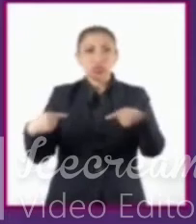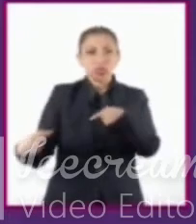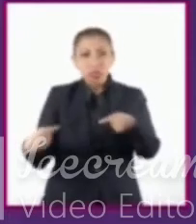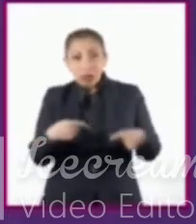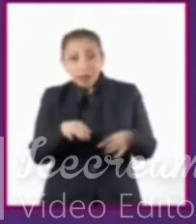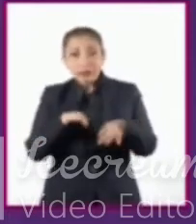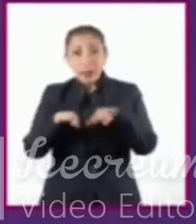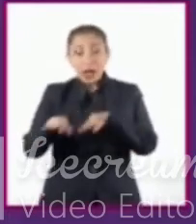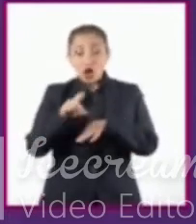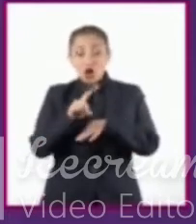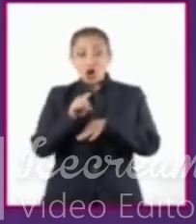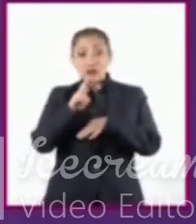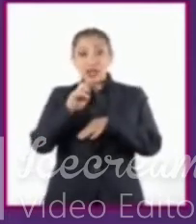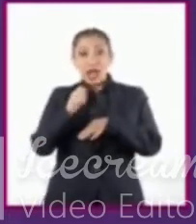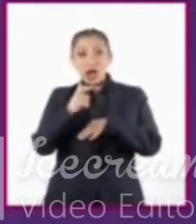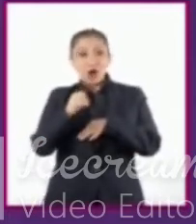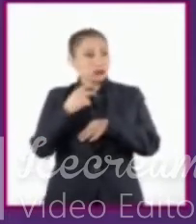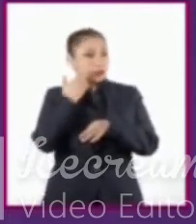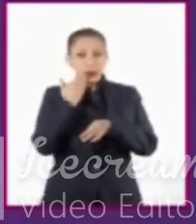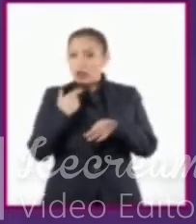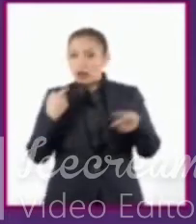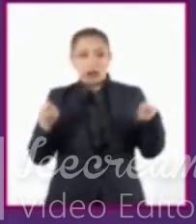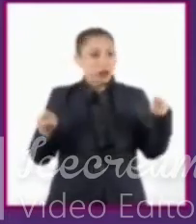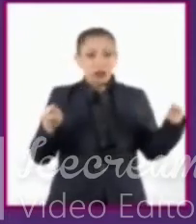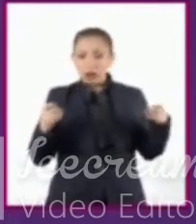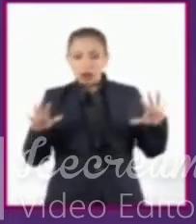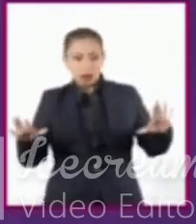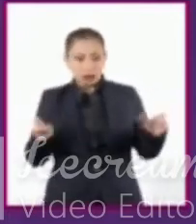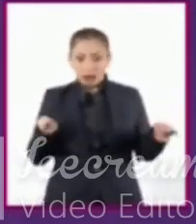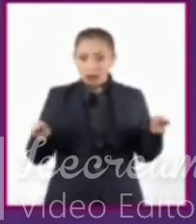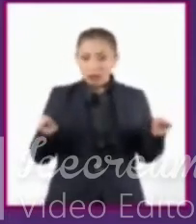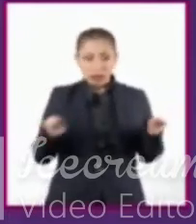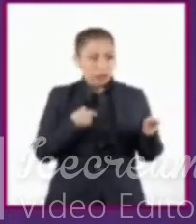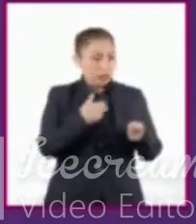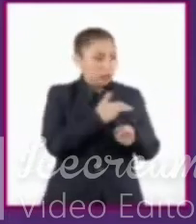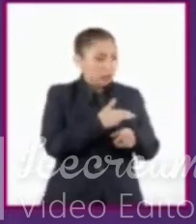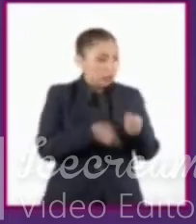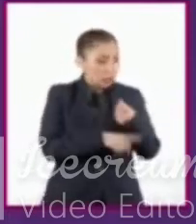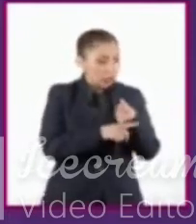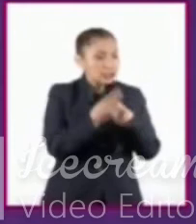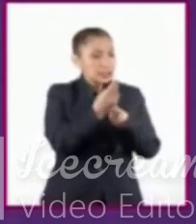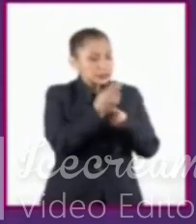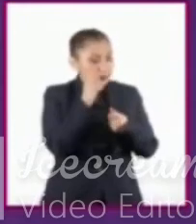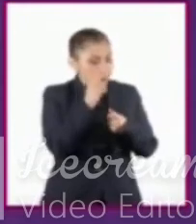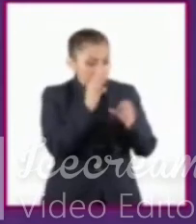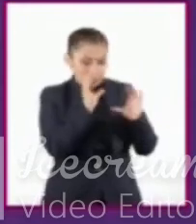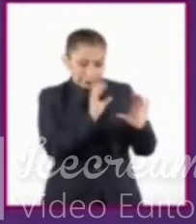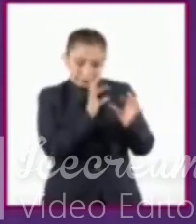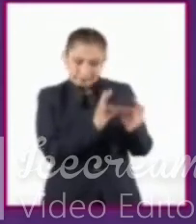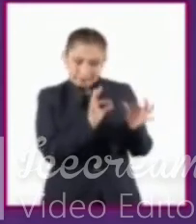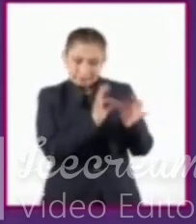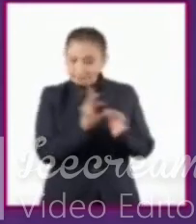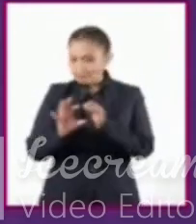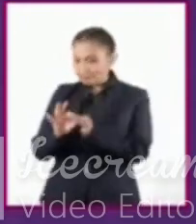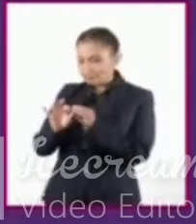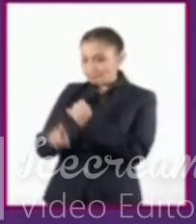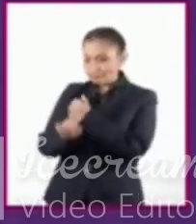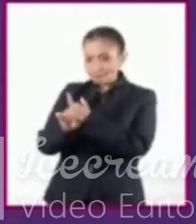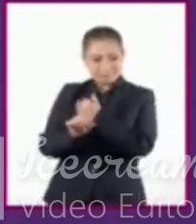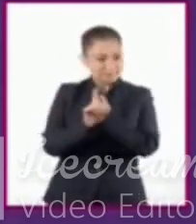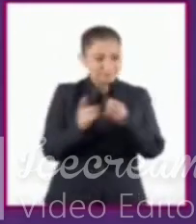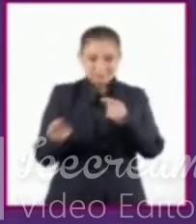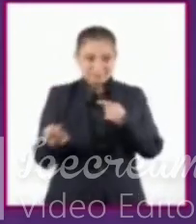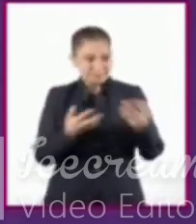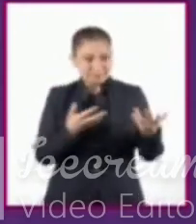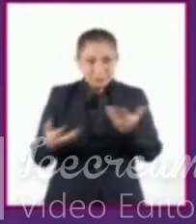El trabajo del dragón era controlar de manera equilibrada las operaciones necesarias para la resolución de múltiples